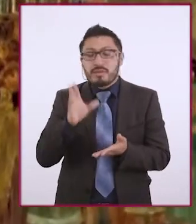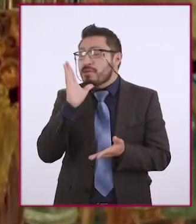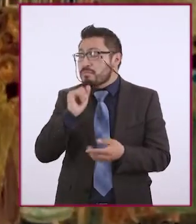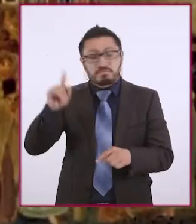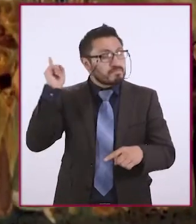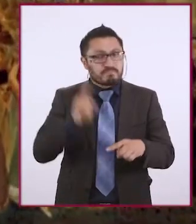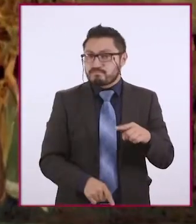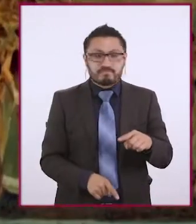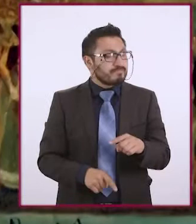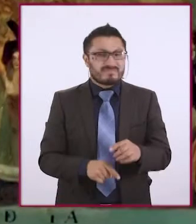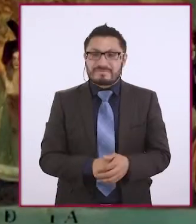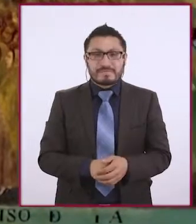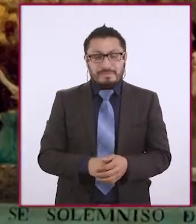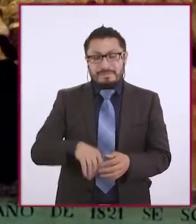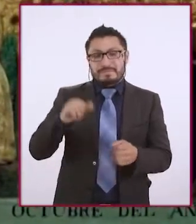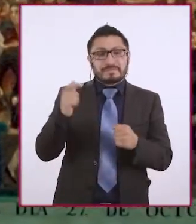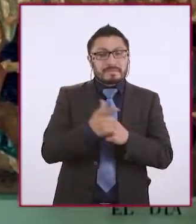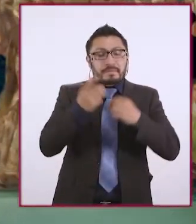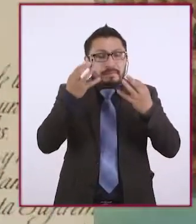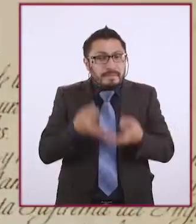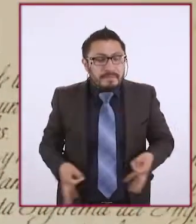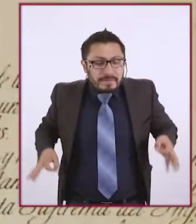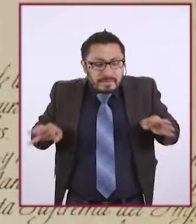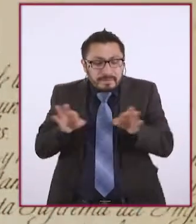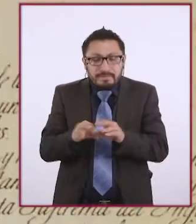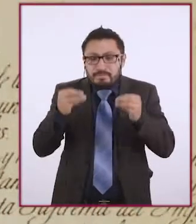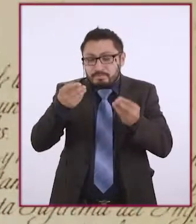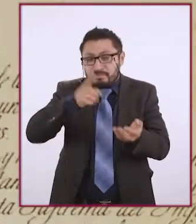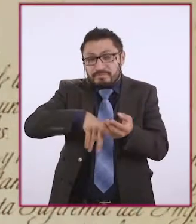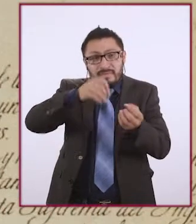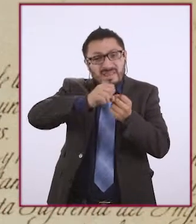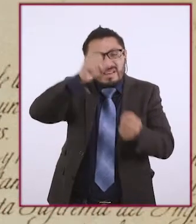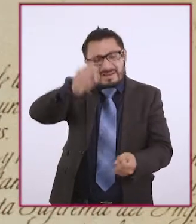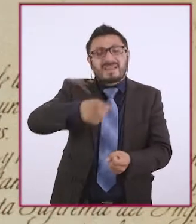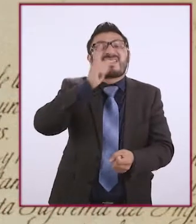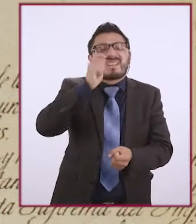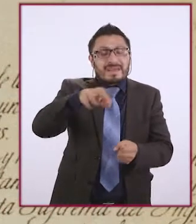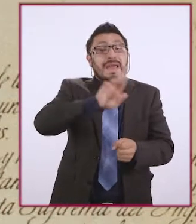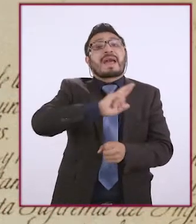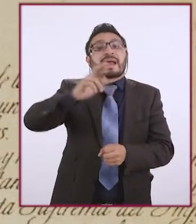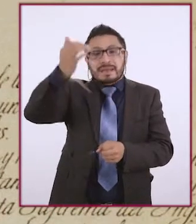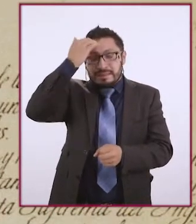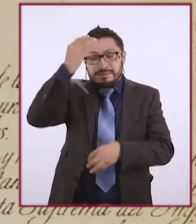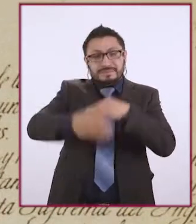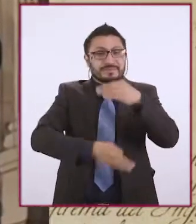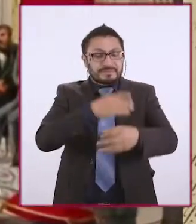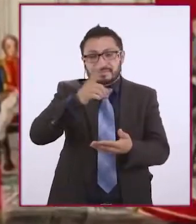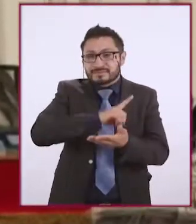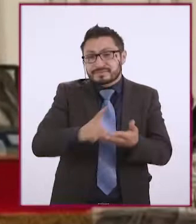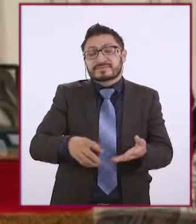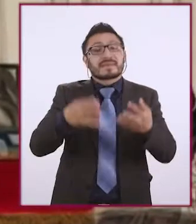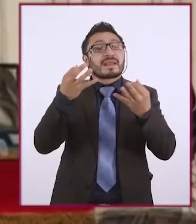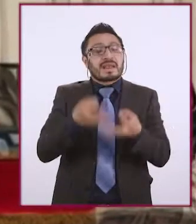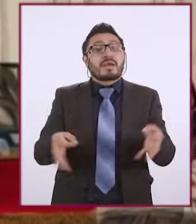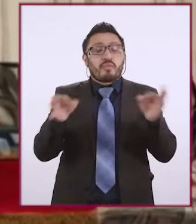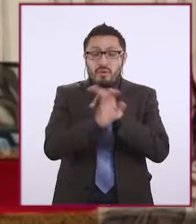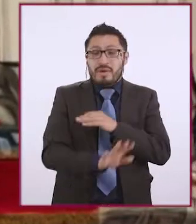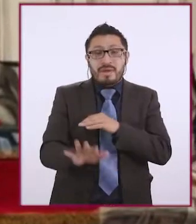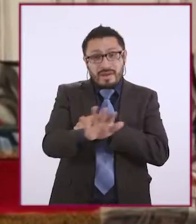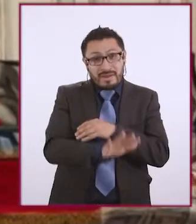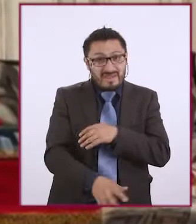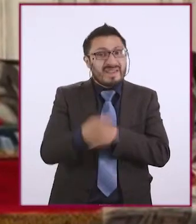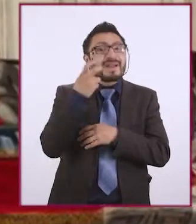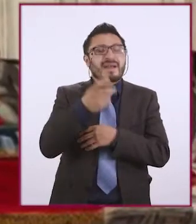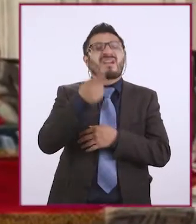puede retirar. Algo muy importante de nuestra Constitución es que reconoce nuestros derechos fundamentales.